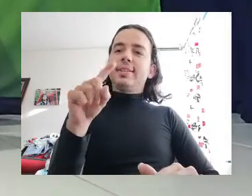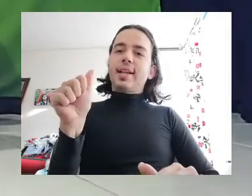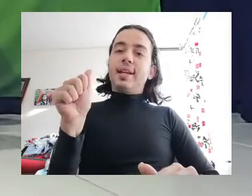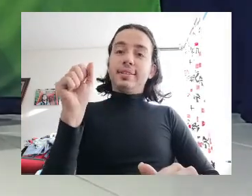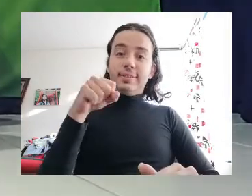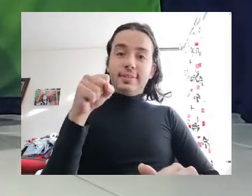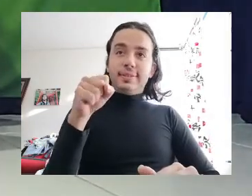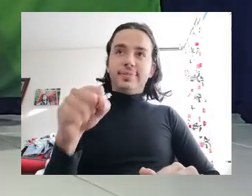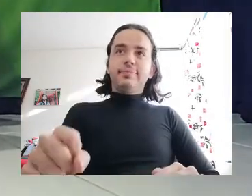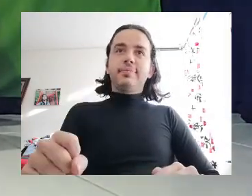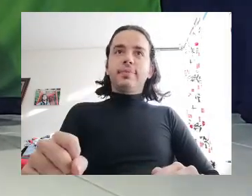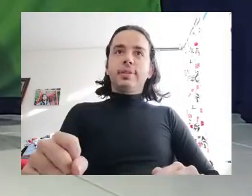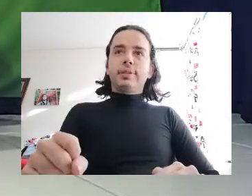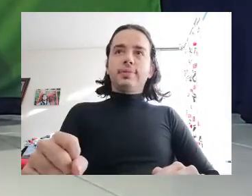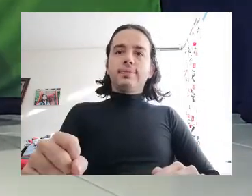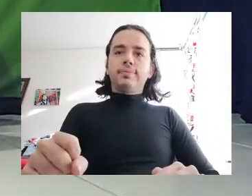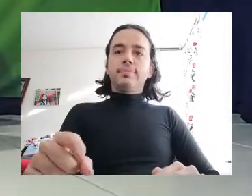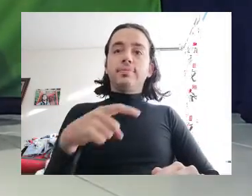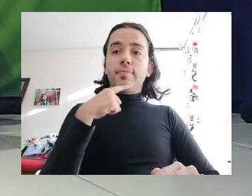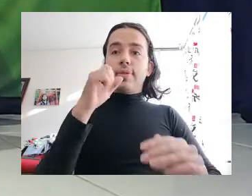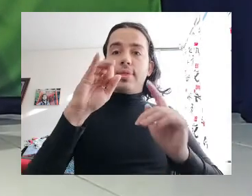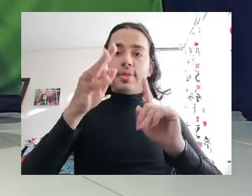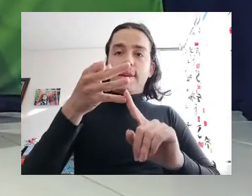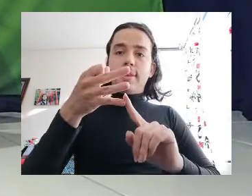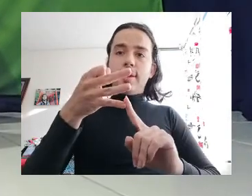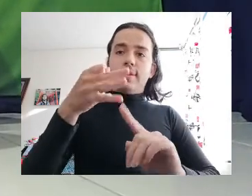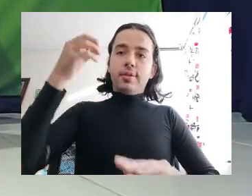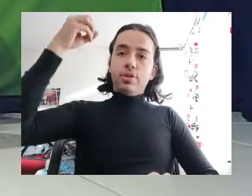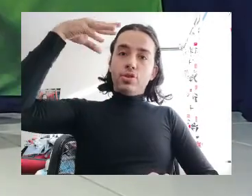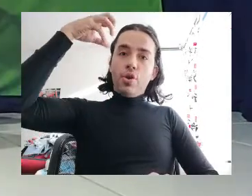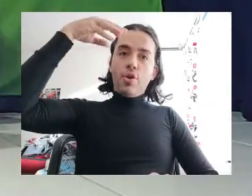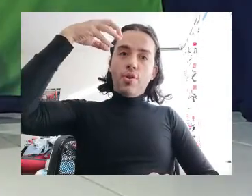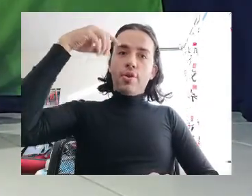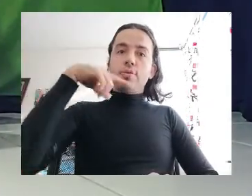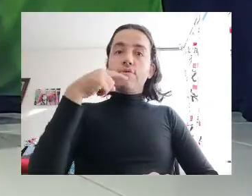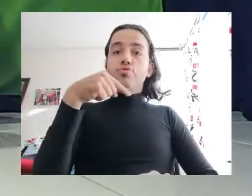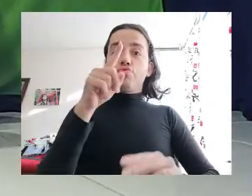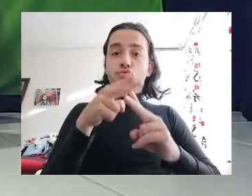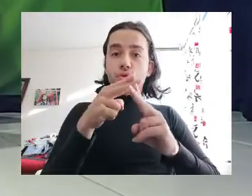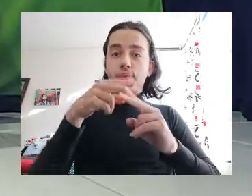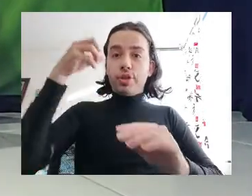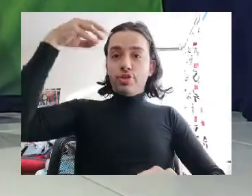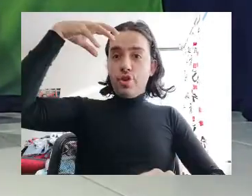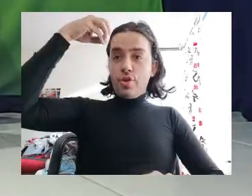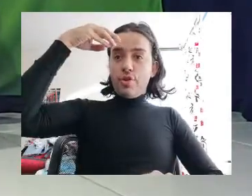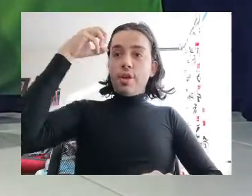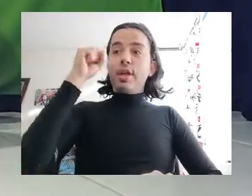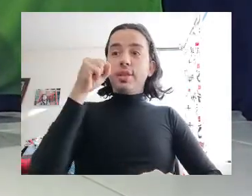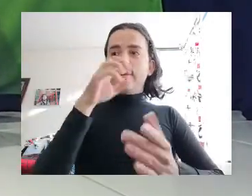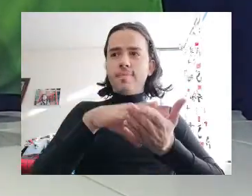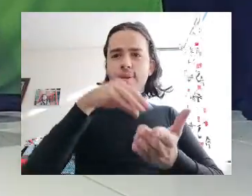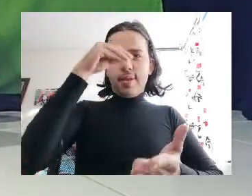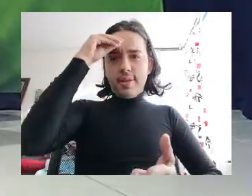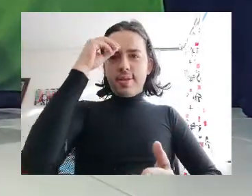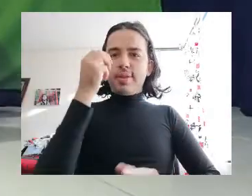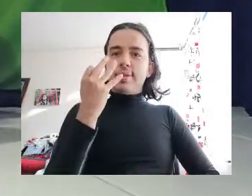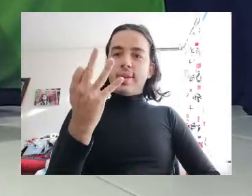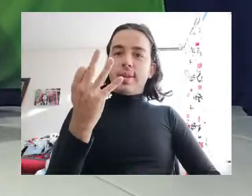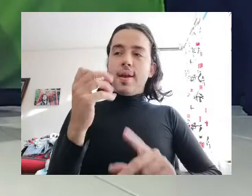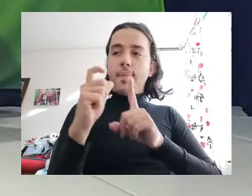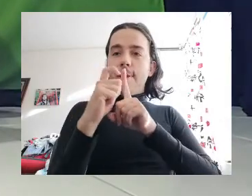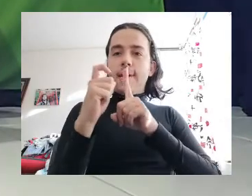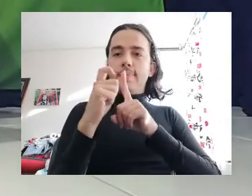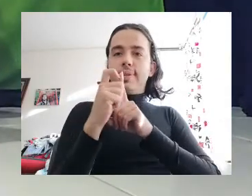Sí, casa. Y la tercera, sol. ¿A mí? Sí, como tu